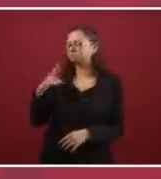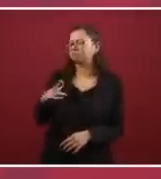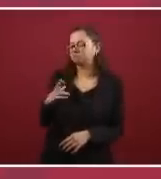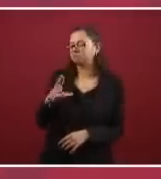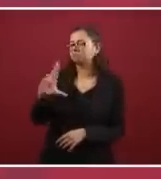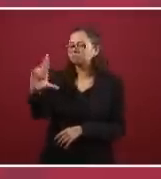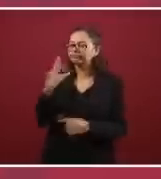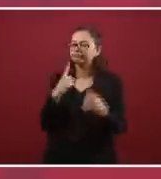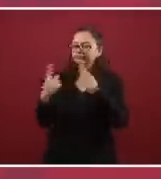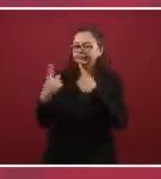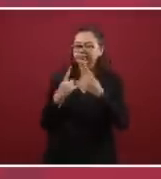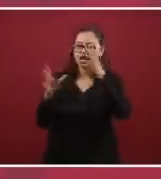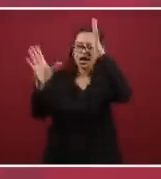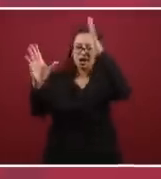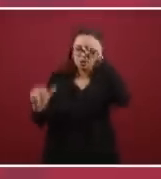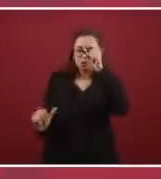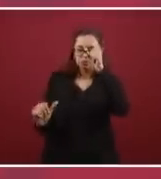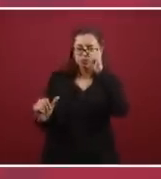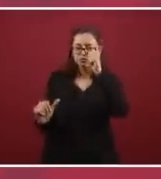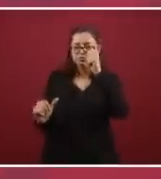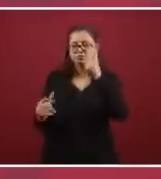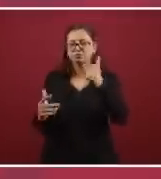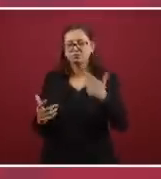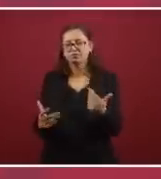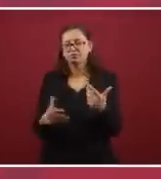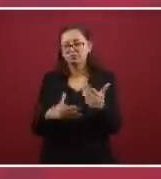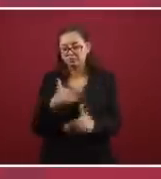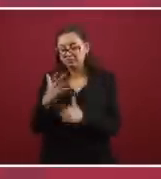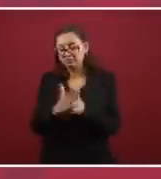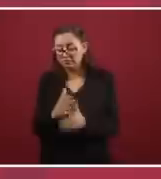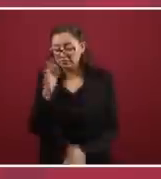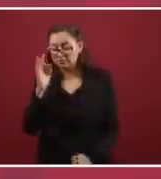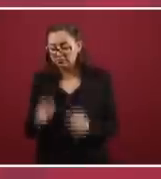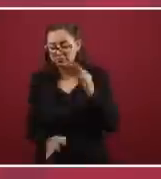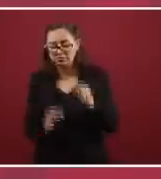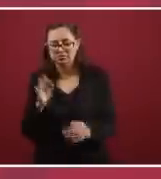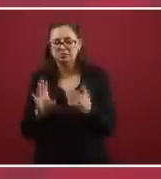a llegar a un arreglo para no ir a tribunales.